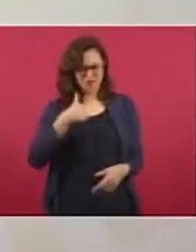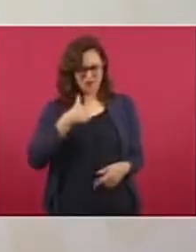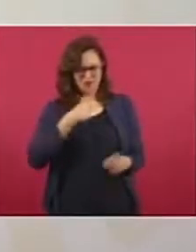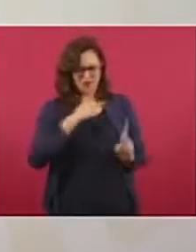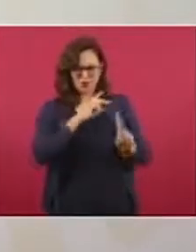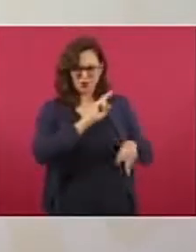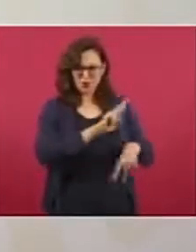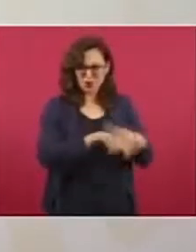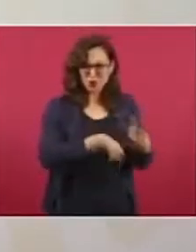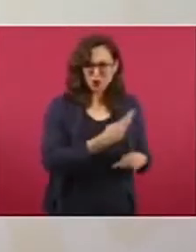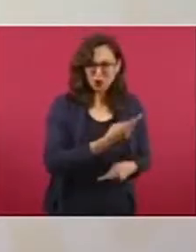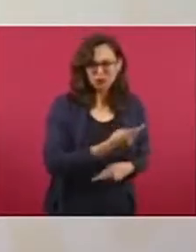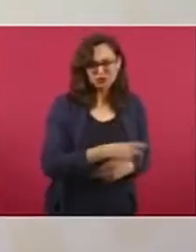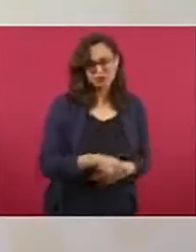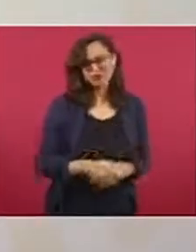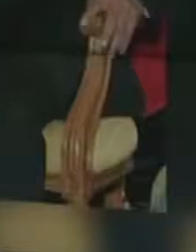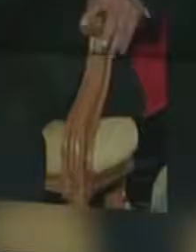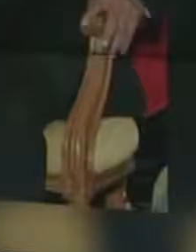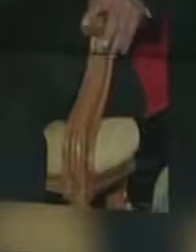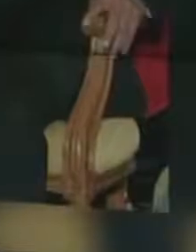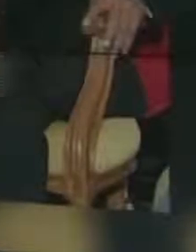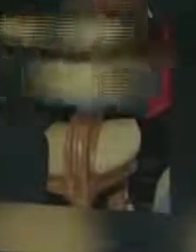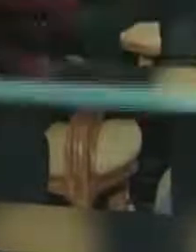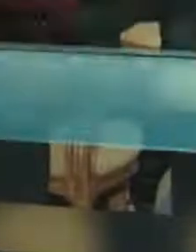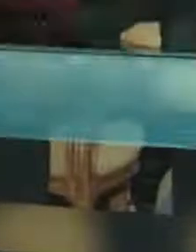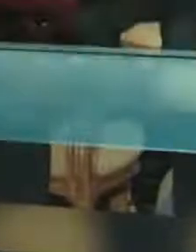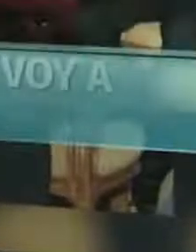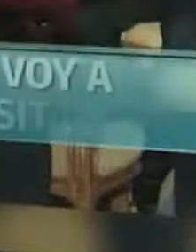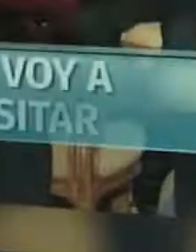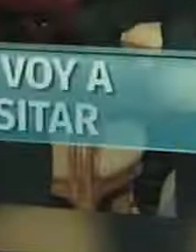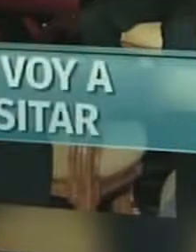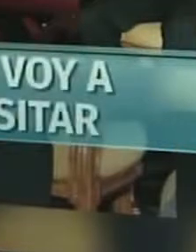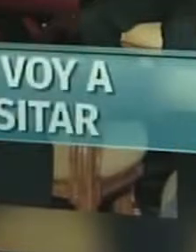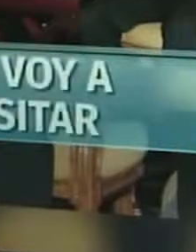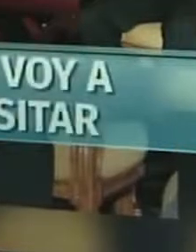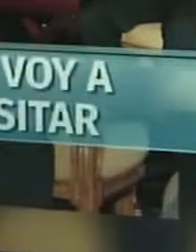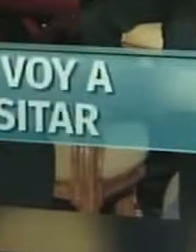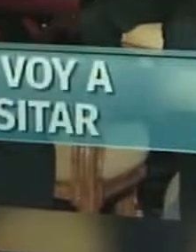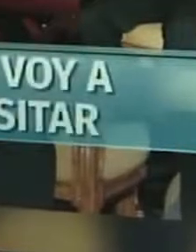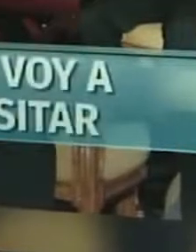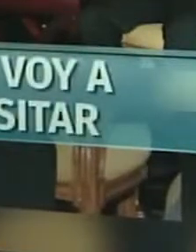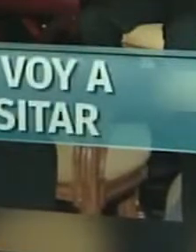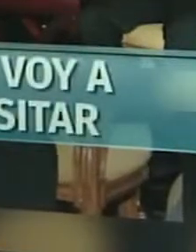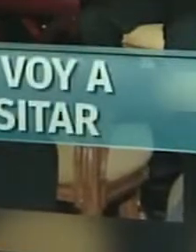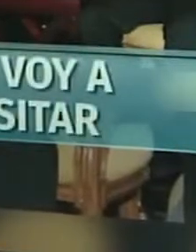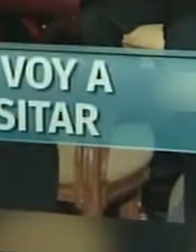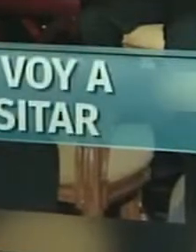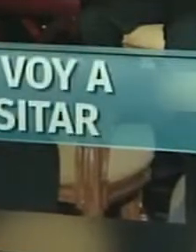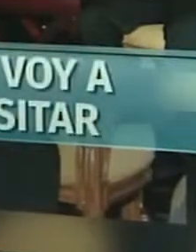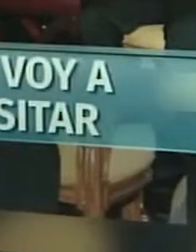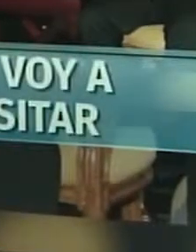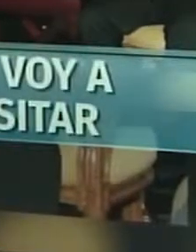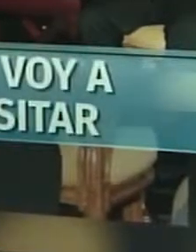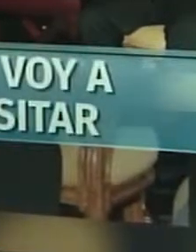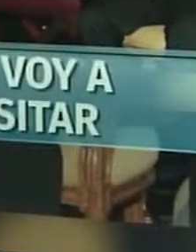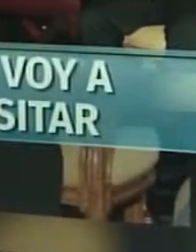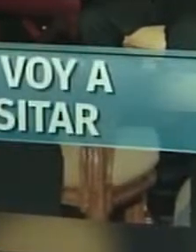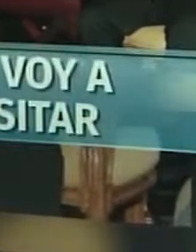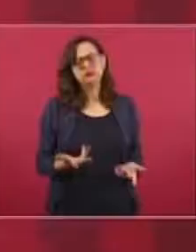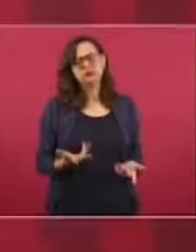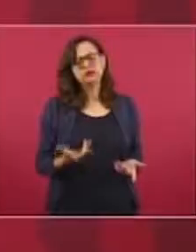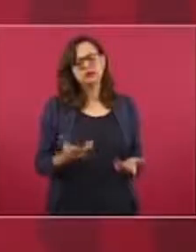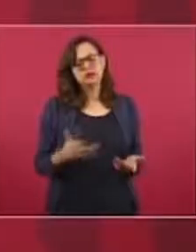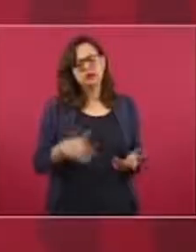ese contexto. El presidente dice que no va esta vez, pero que en julio va a visitar a Joe Biden. Le mandó un recado.